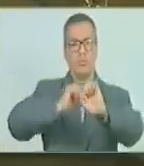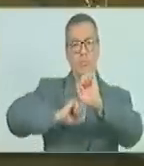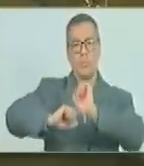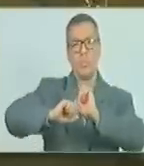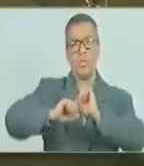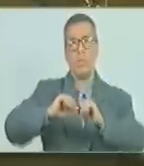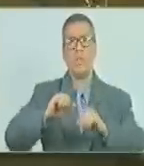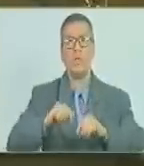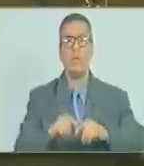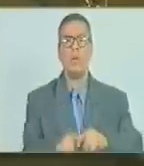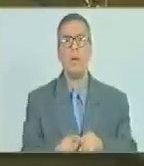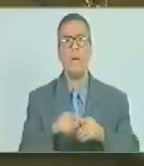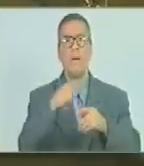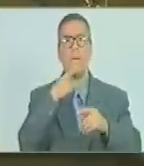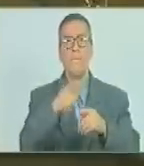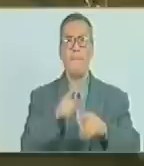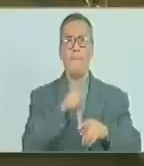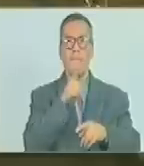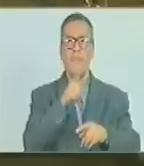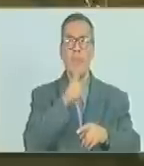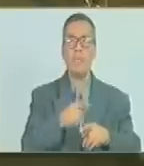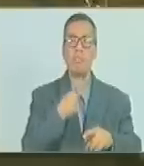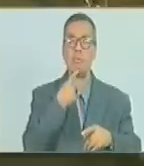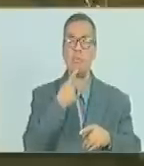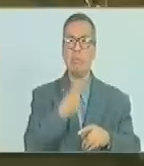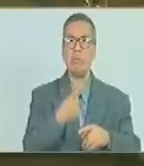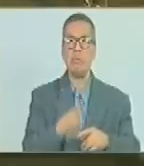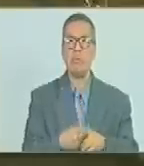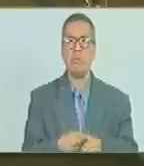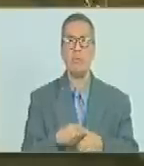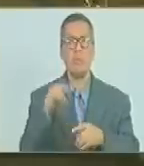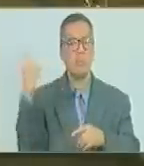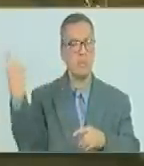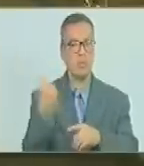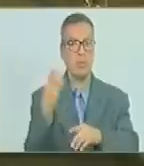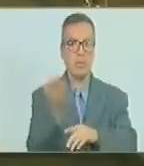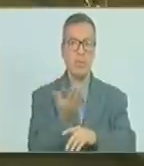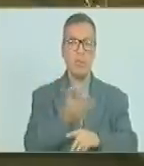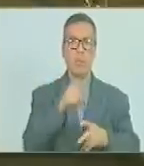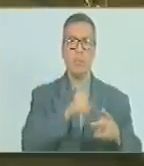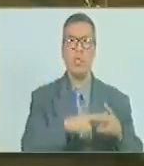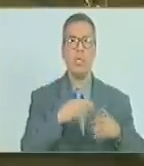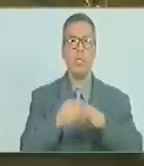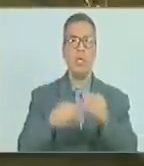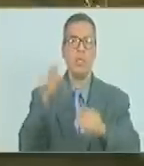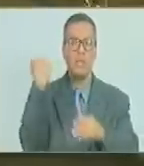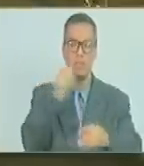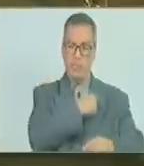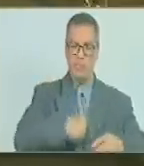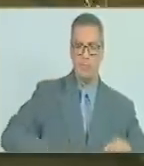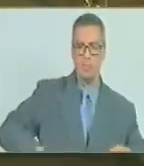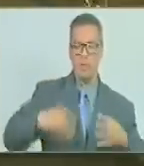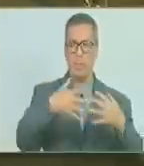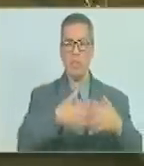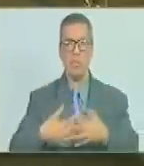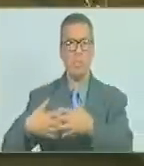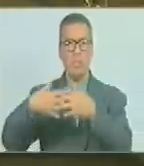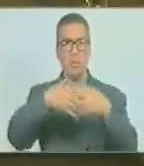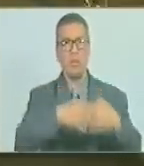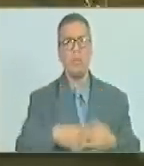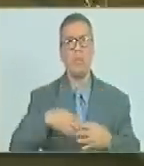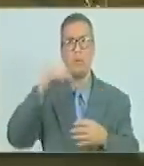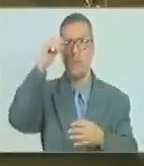las nefastas e impertinentes declaraciones contra Venezuela por parte del expresidente de los Estados